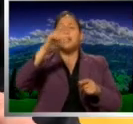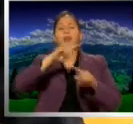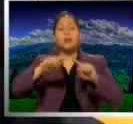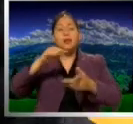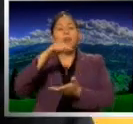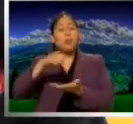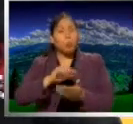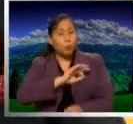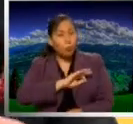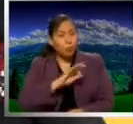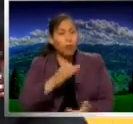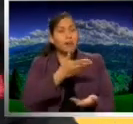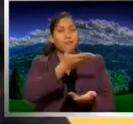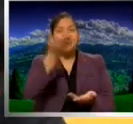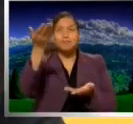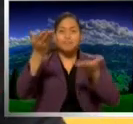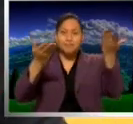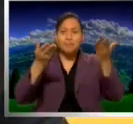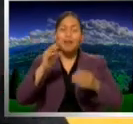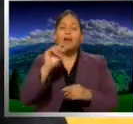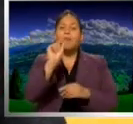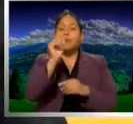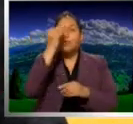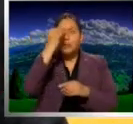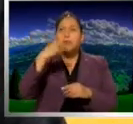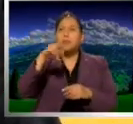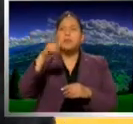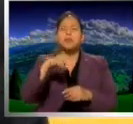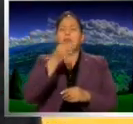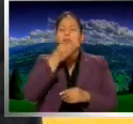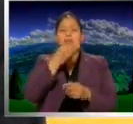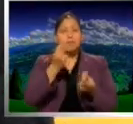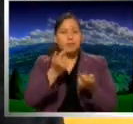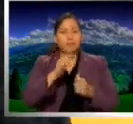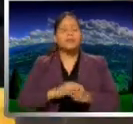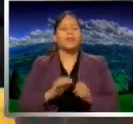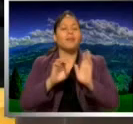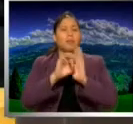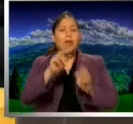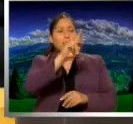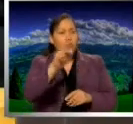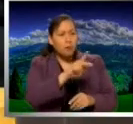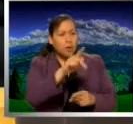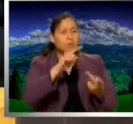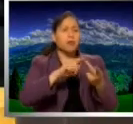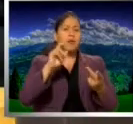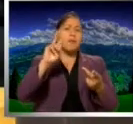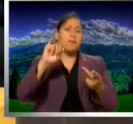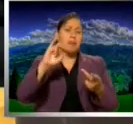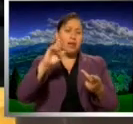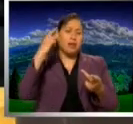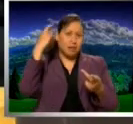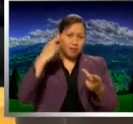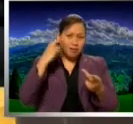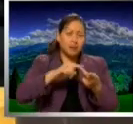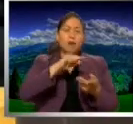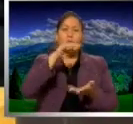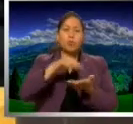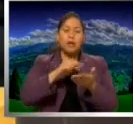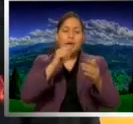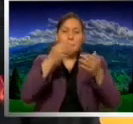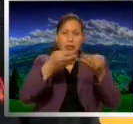lugares realmente en poco tiempo. Mira, rapidísimo. Pueblos mágicos, virreinales, zonas